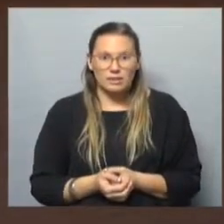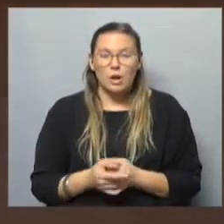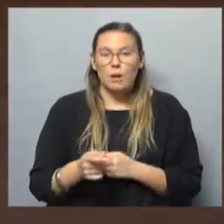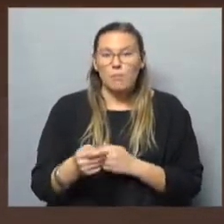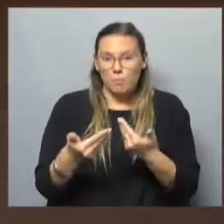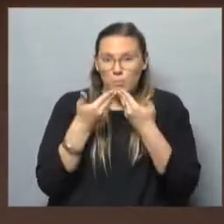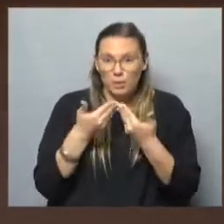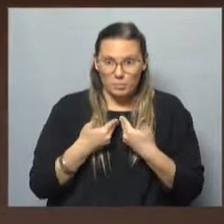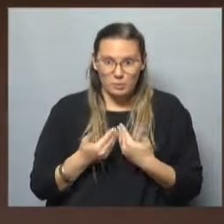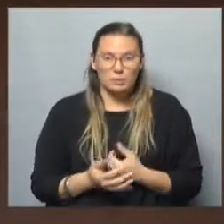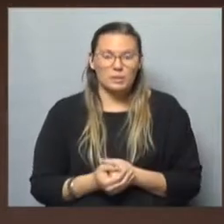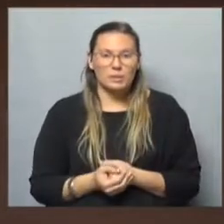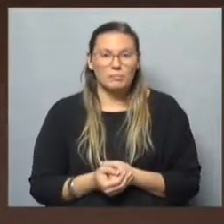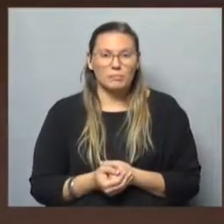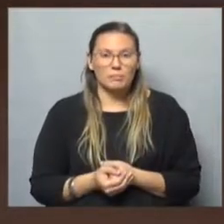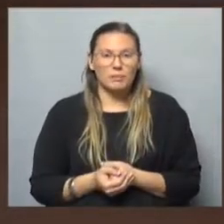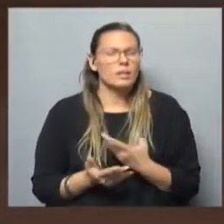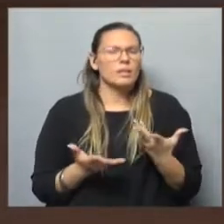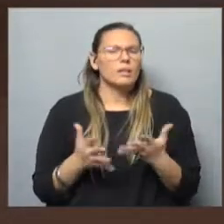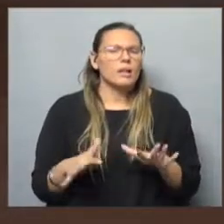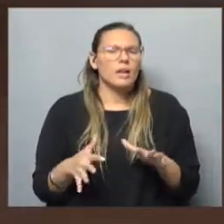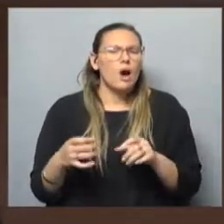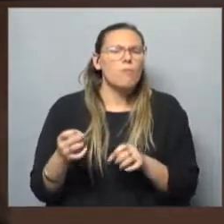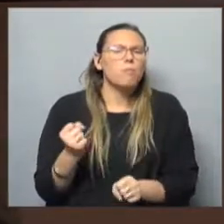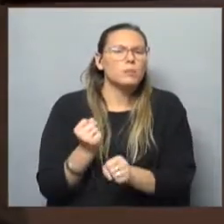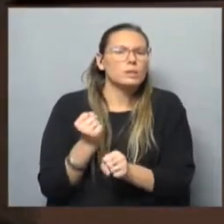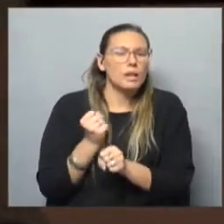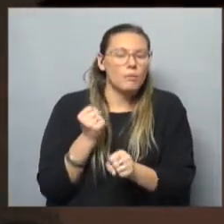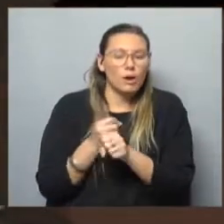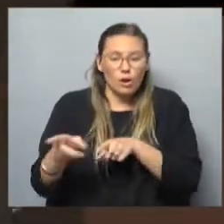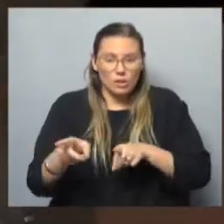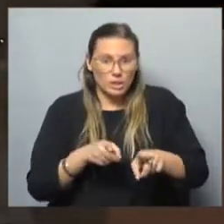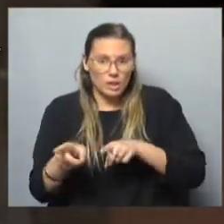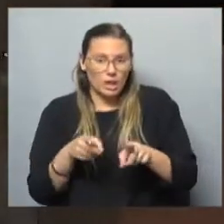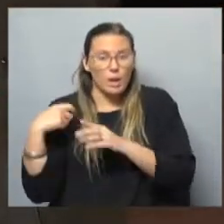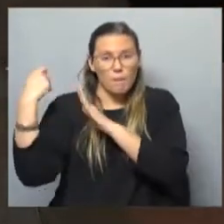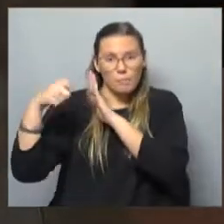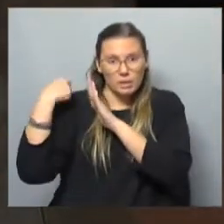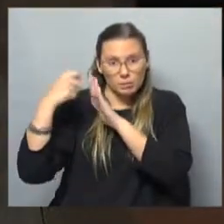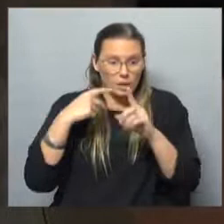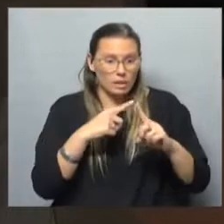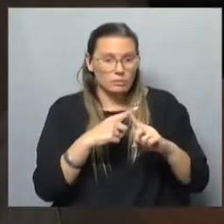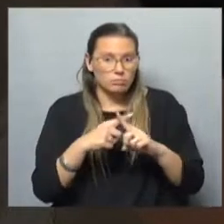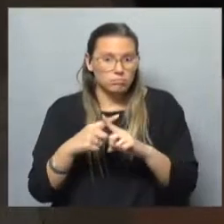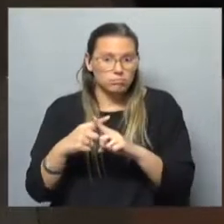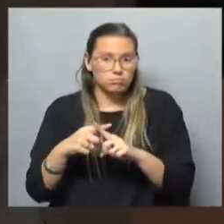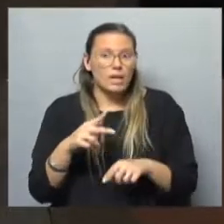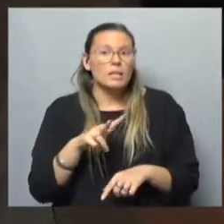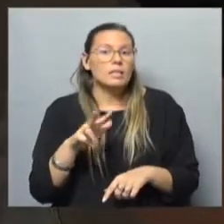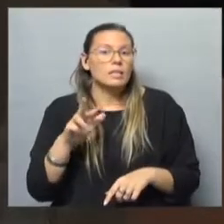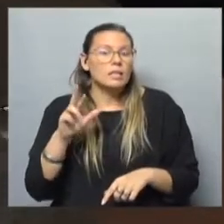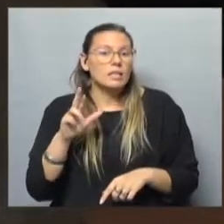la pregunta. ¿Qué implica la profesión de dirigir películas triple X, justamente? ¿Qué particularidades